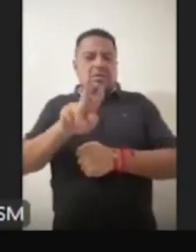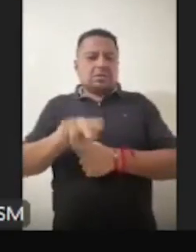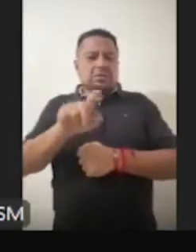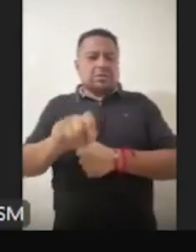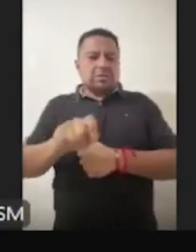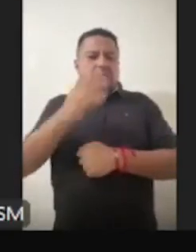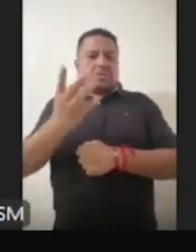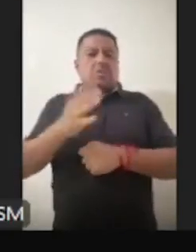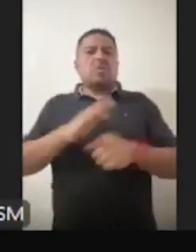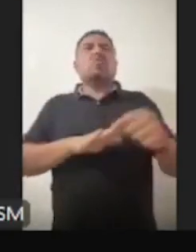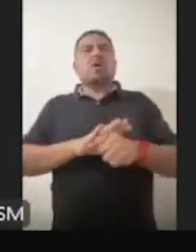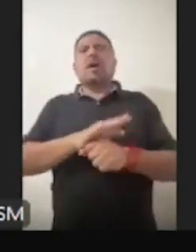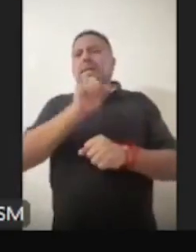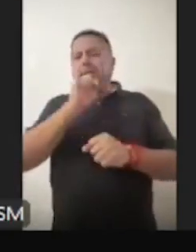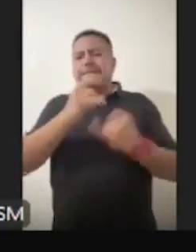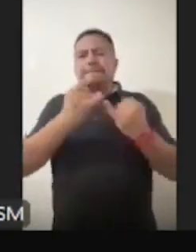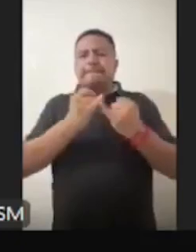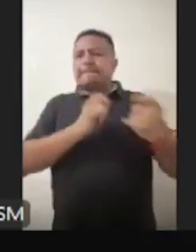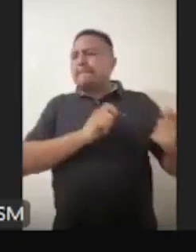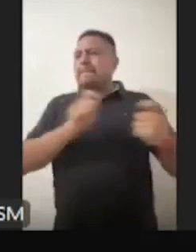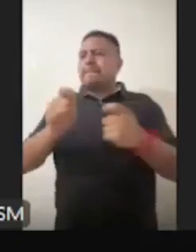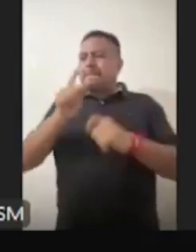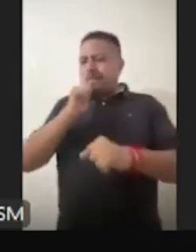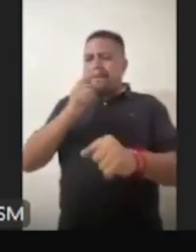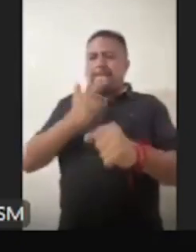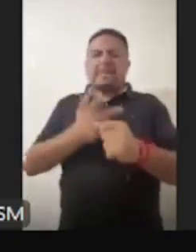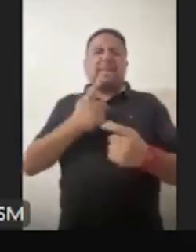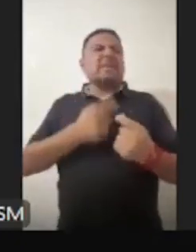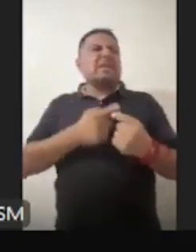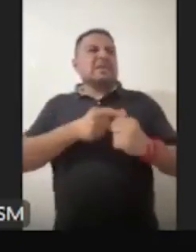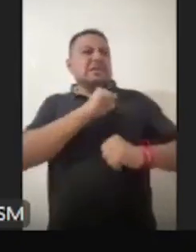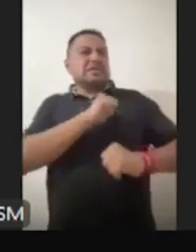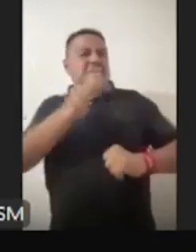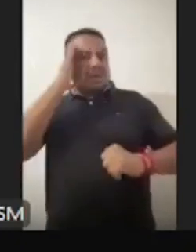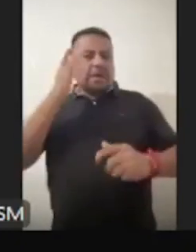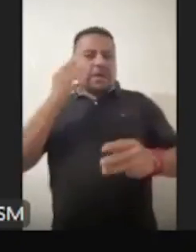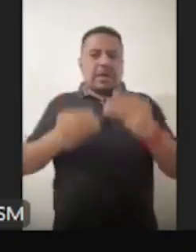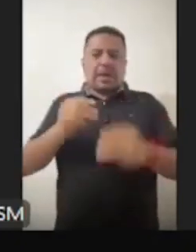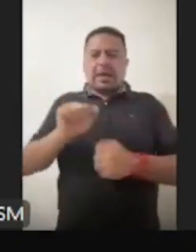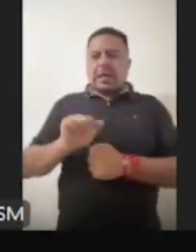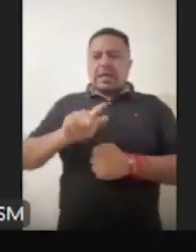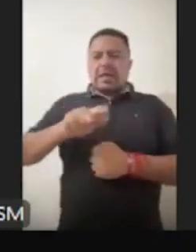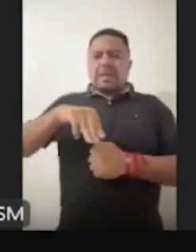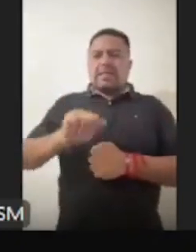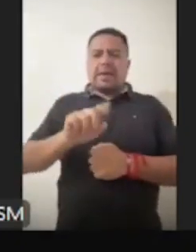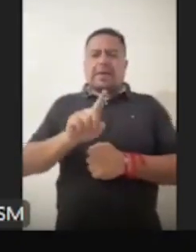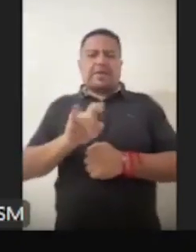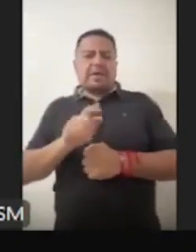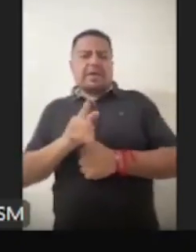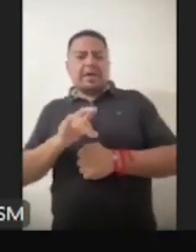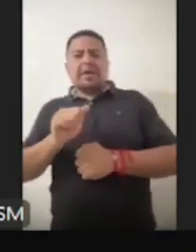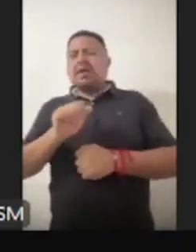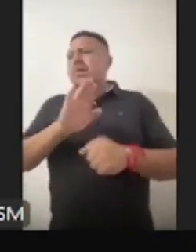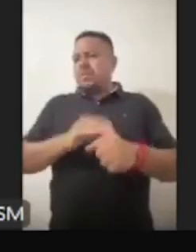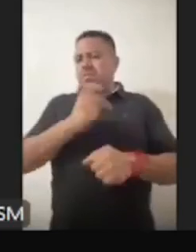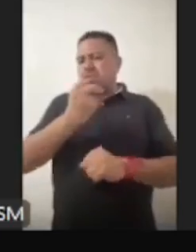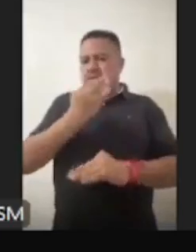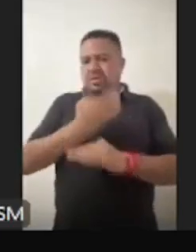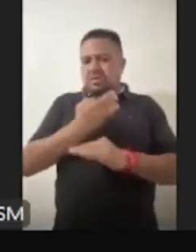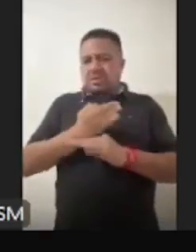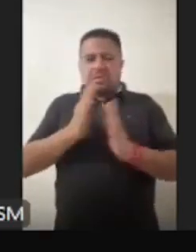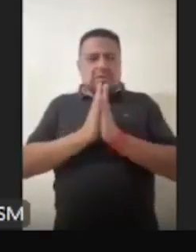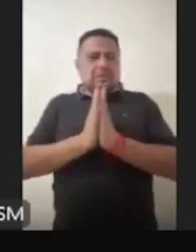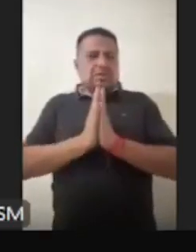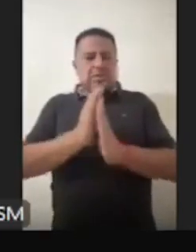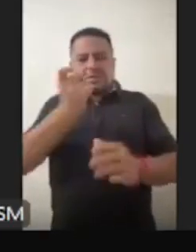30/2024, el cual también fue turnado a la ponencia a cargo de la magistrada Almadelia Eugenio Alcaraz. Por lo tanto, le solicito,